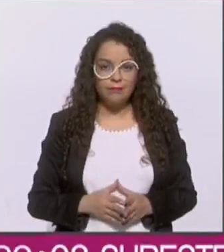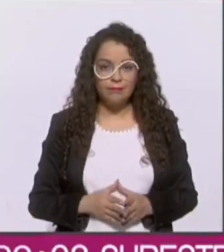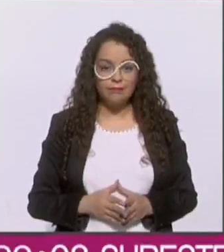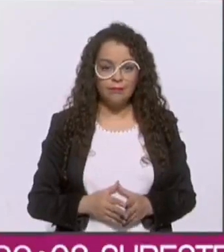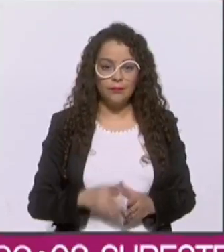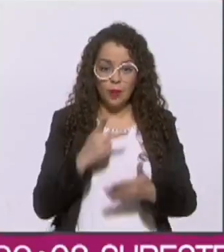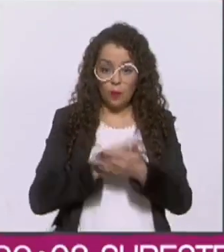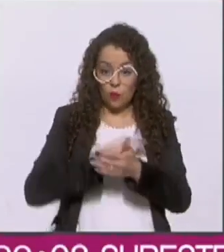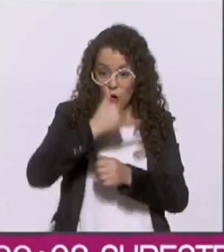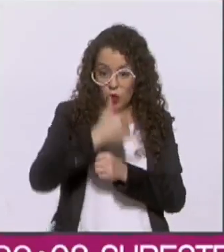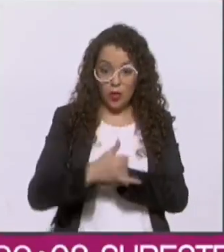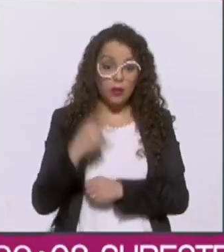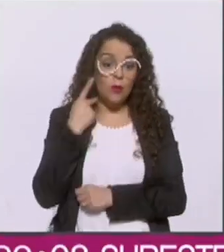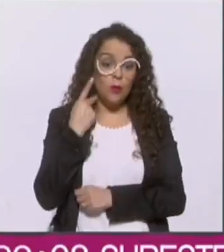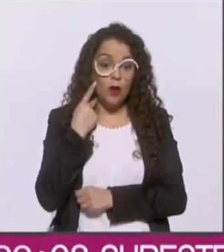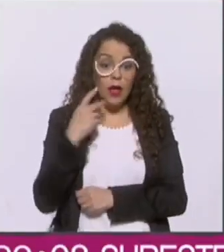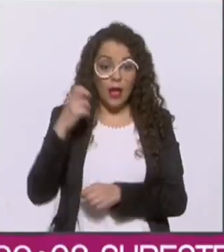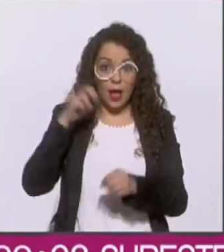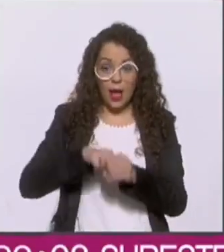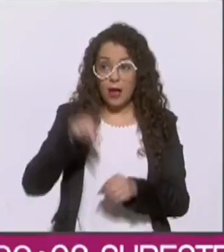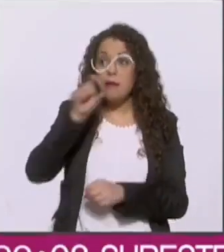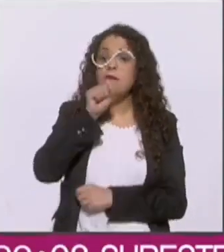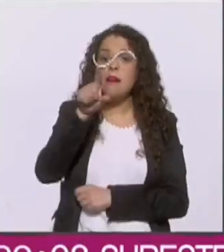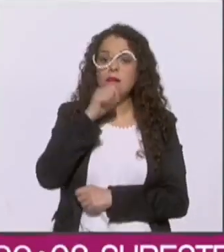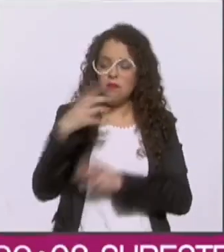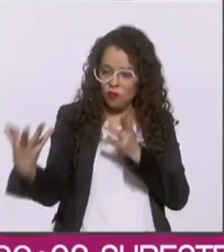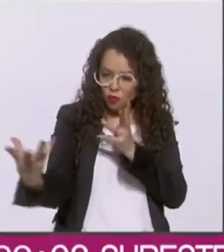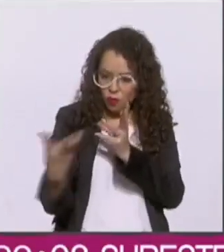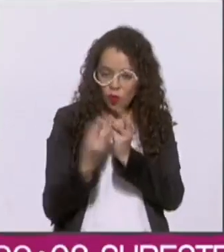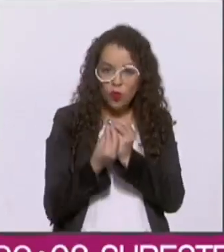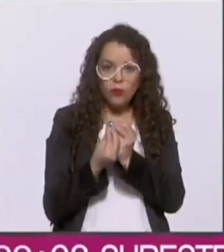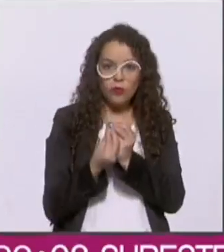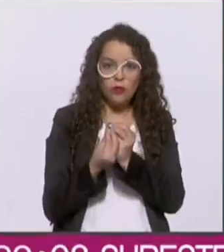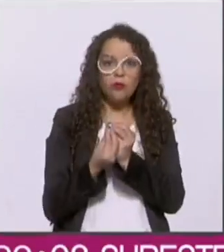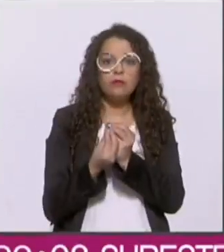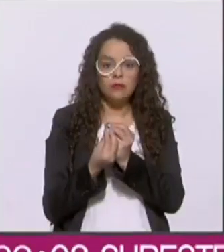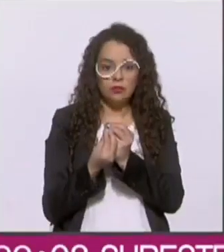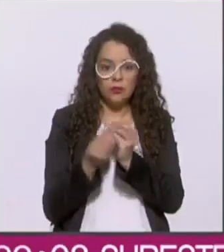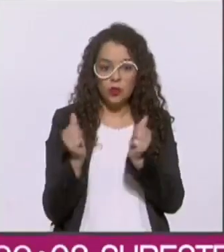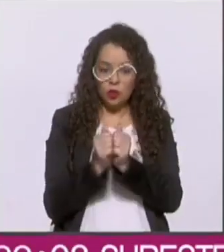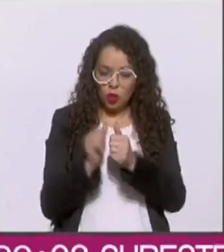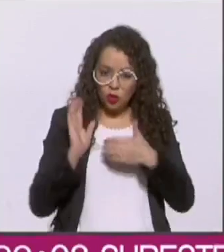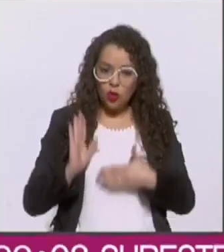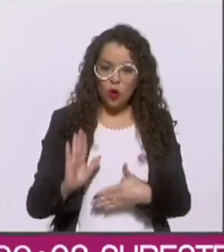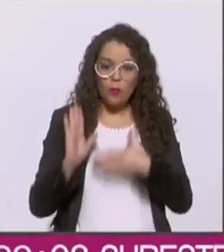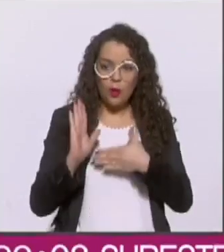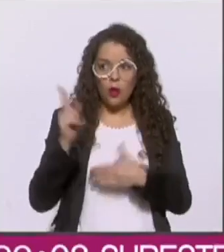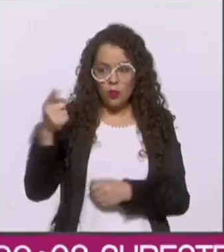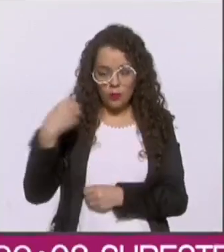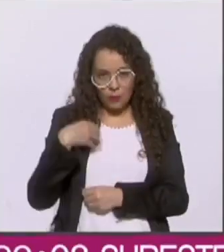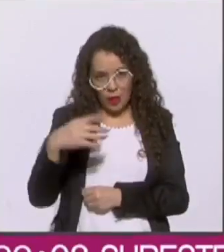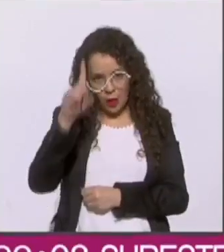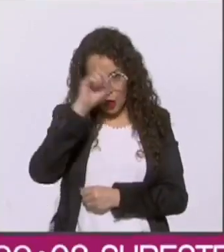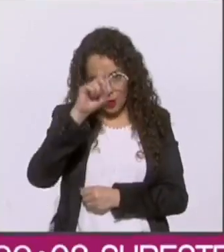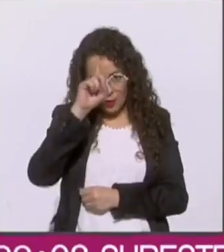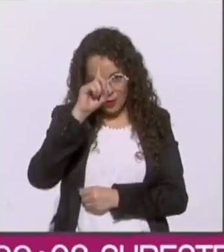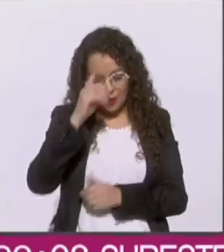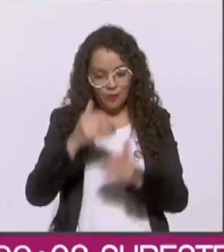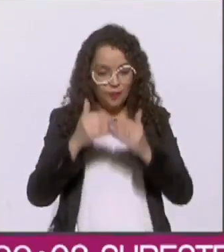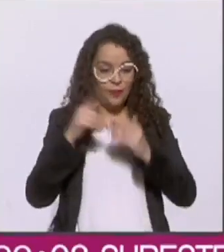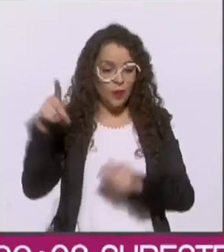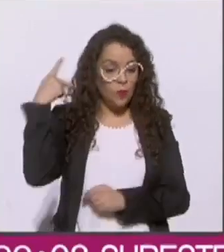proyecto político en Jalisco con sus consejos y compromiso. El coordinador de Puebla, Alejandro